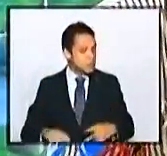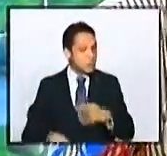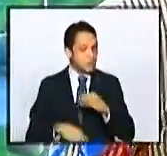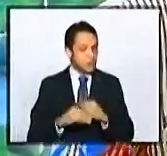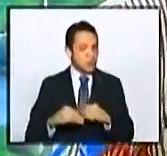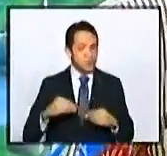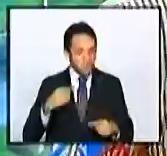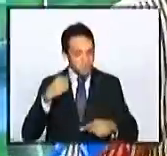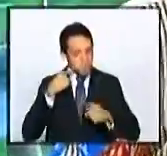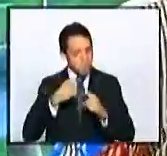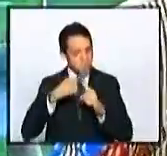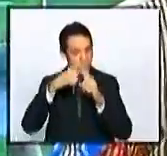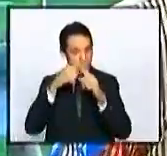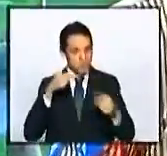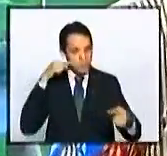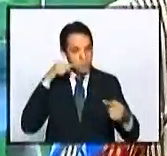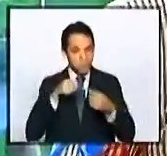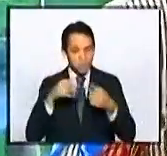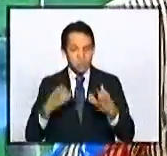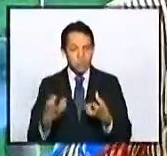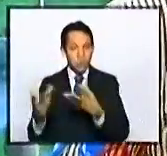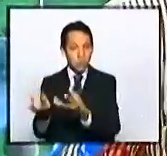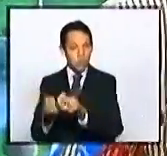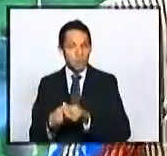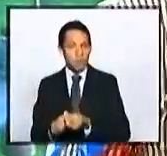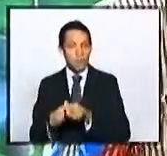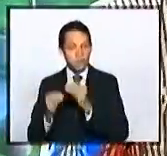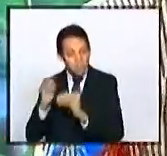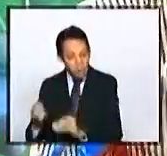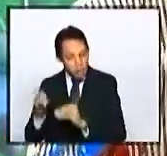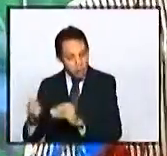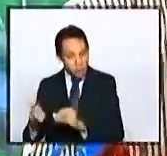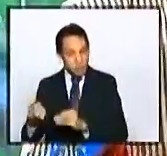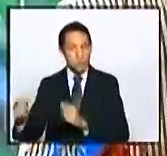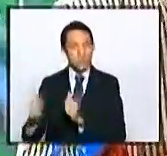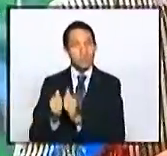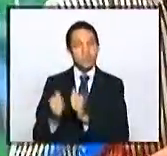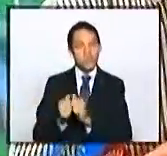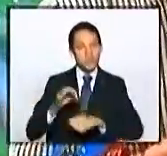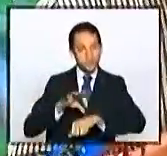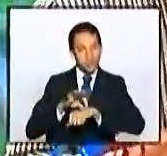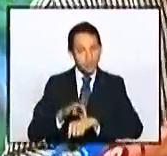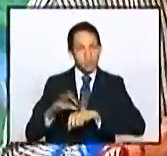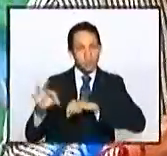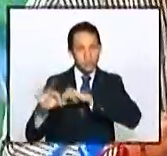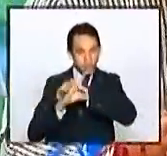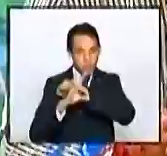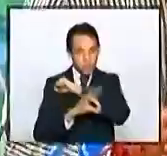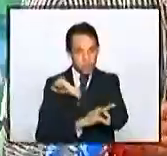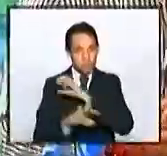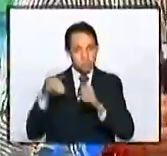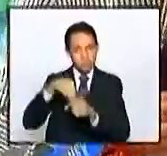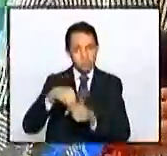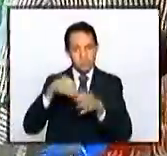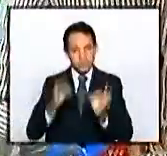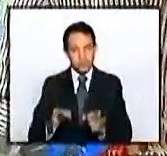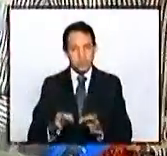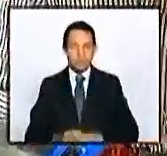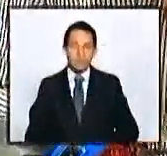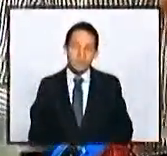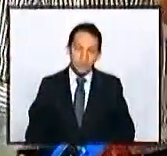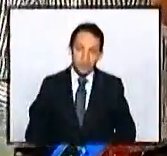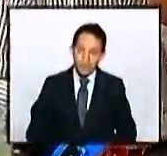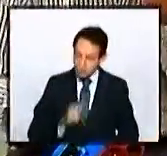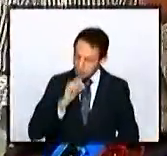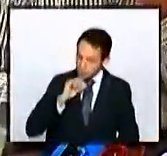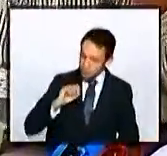venimos trabajando desde este parque médico con en compañía suya, doctor Jorge Enrique, y con los psicólogos que hacemos parte de la Clínica de la Felicidad. Cuando